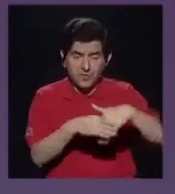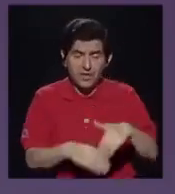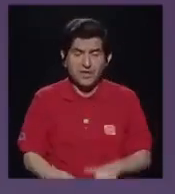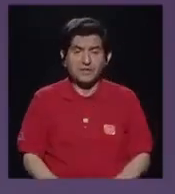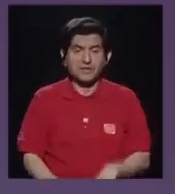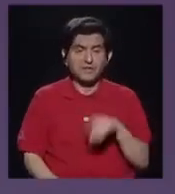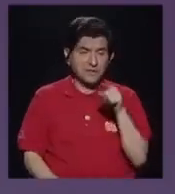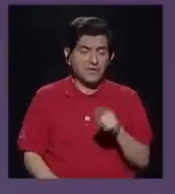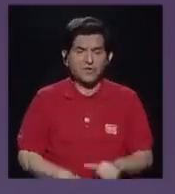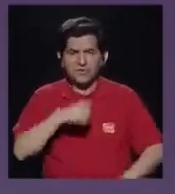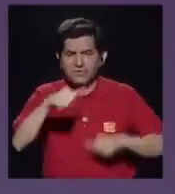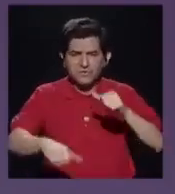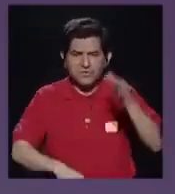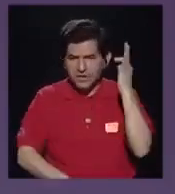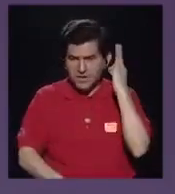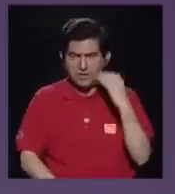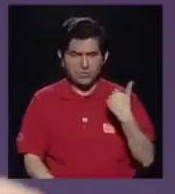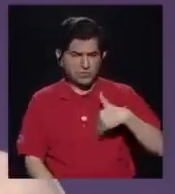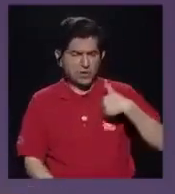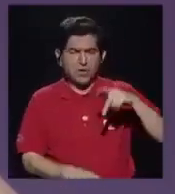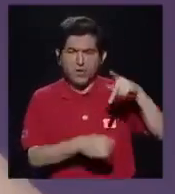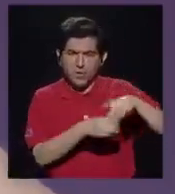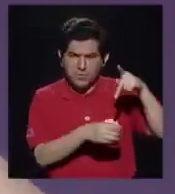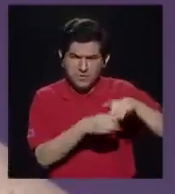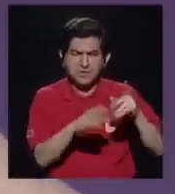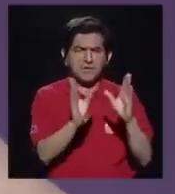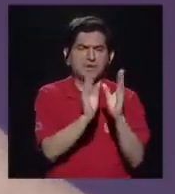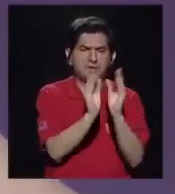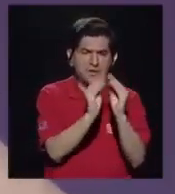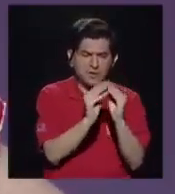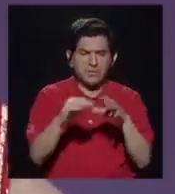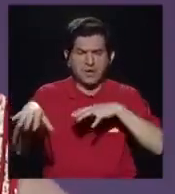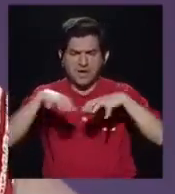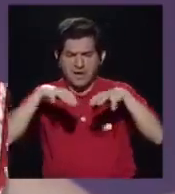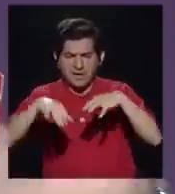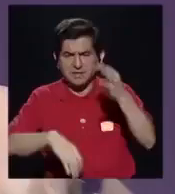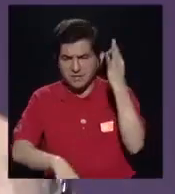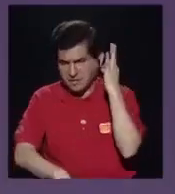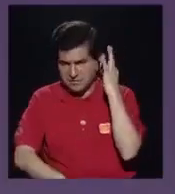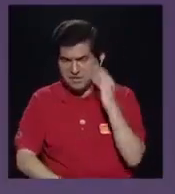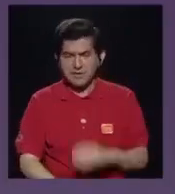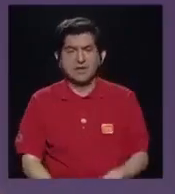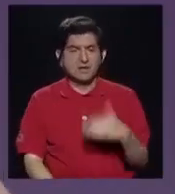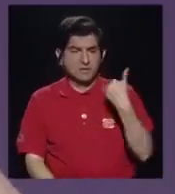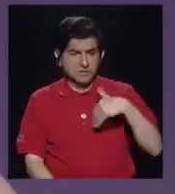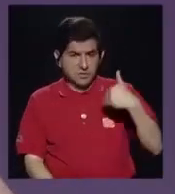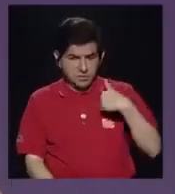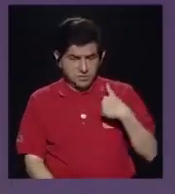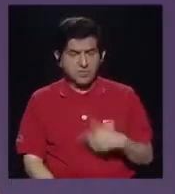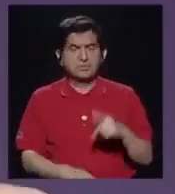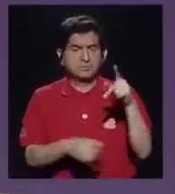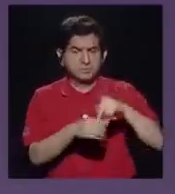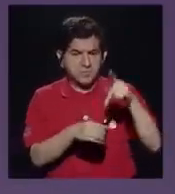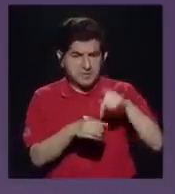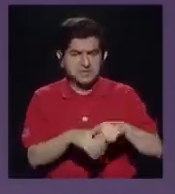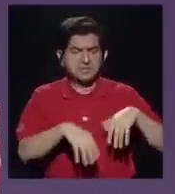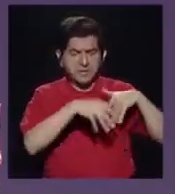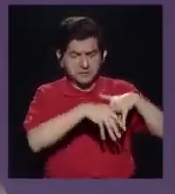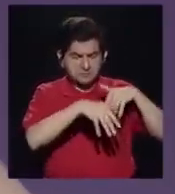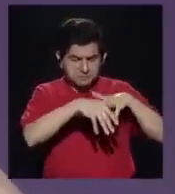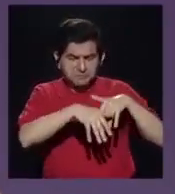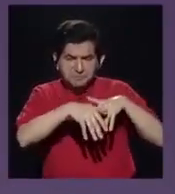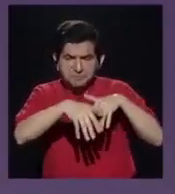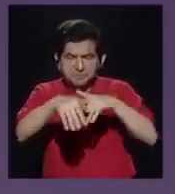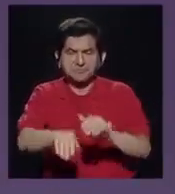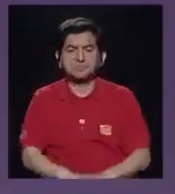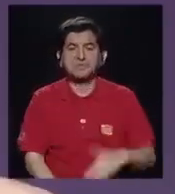si los hombres deben participar de los congresos de los eventos de mujeres si los hombres deben participar en las marchas